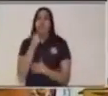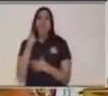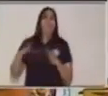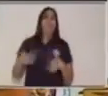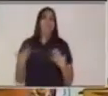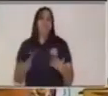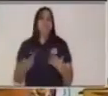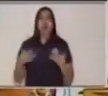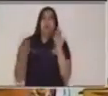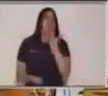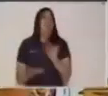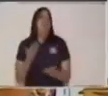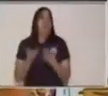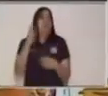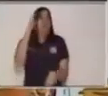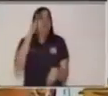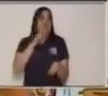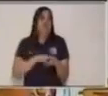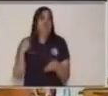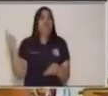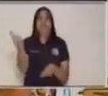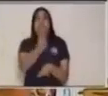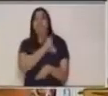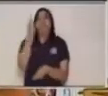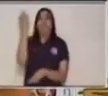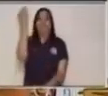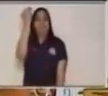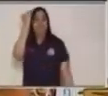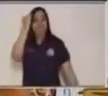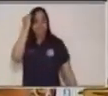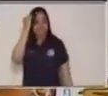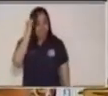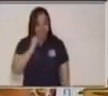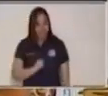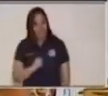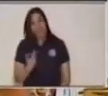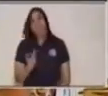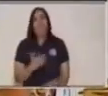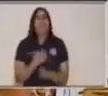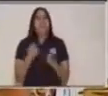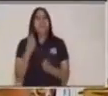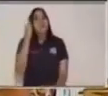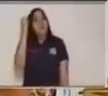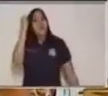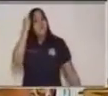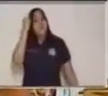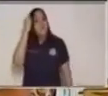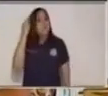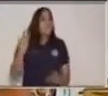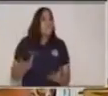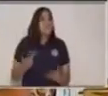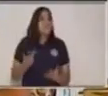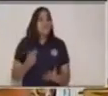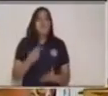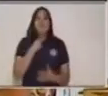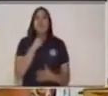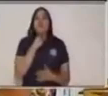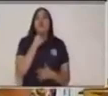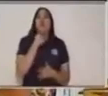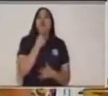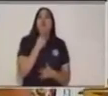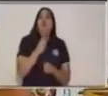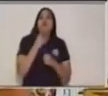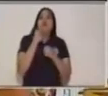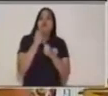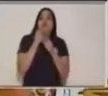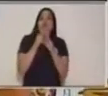de seguro una noticia que quiero que todos se enteren. Entonces, pensemos, nosotros manejamos un tono usual de voz. Vamos